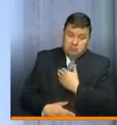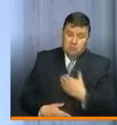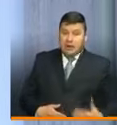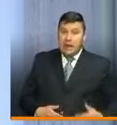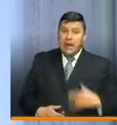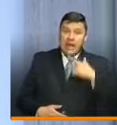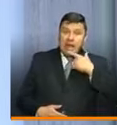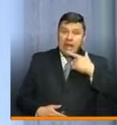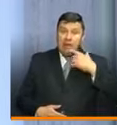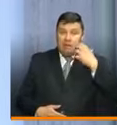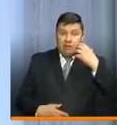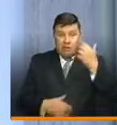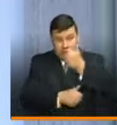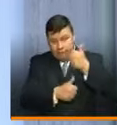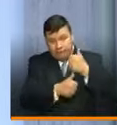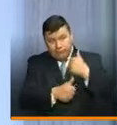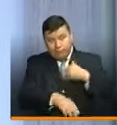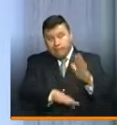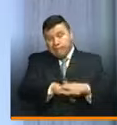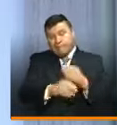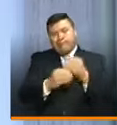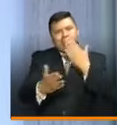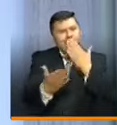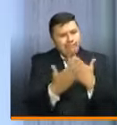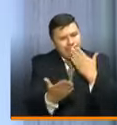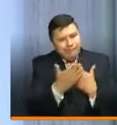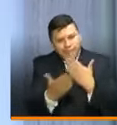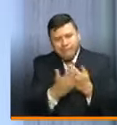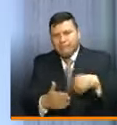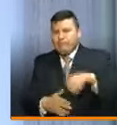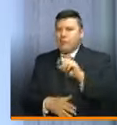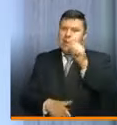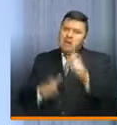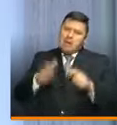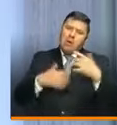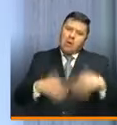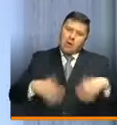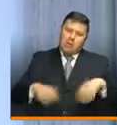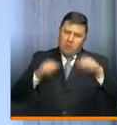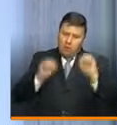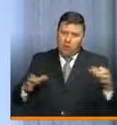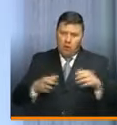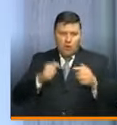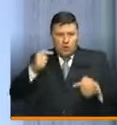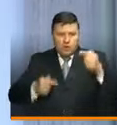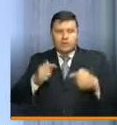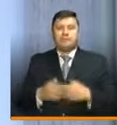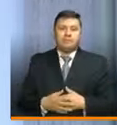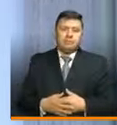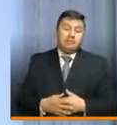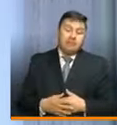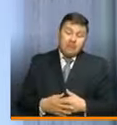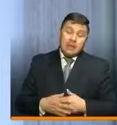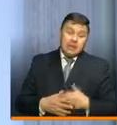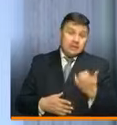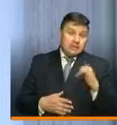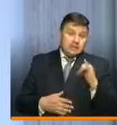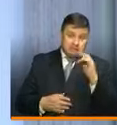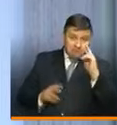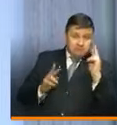Iván Duque y de todo el gobierno, pues nuestra gratitud a quienes han hecho posible este concurso. Y creo que estábamos ya